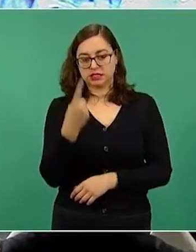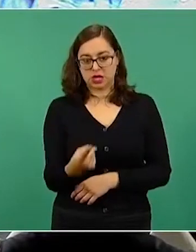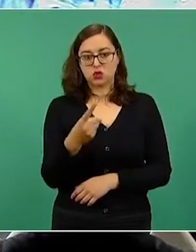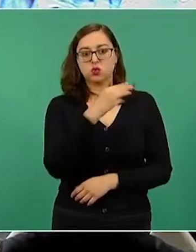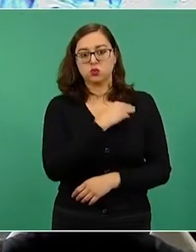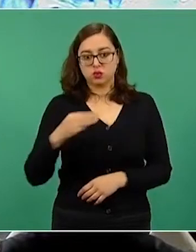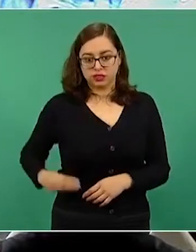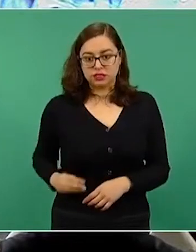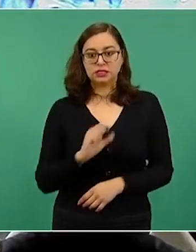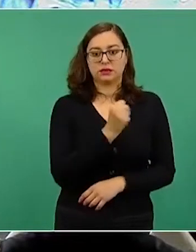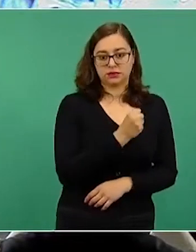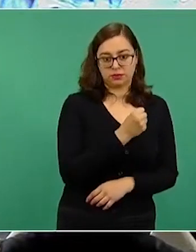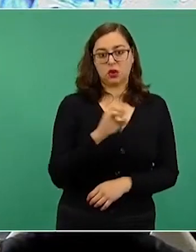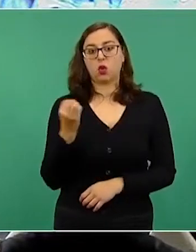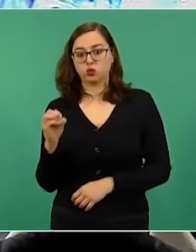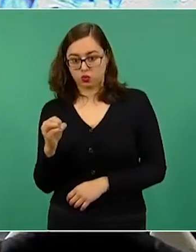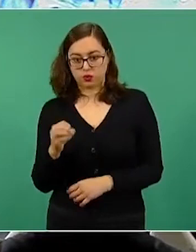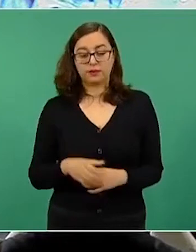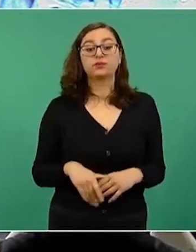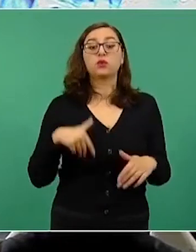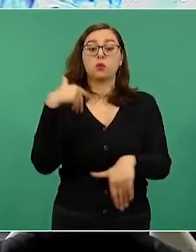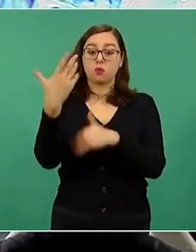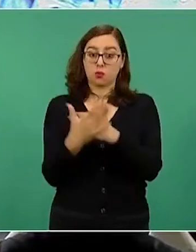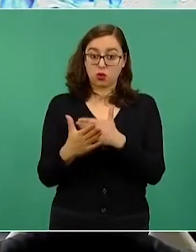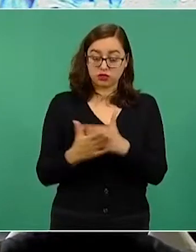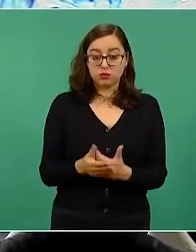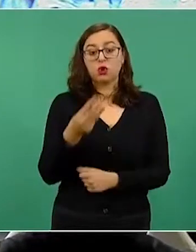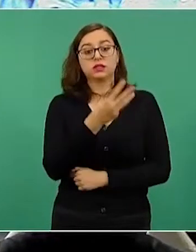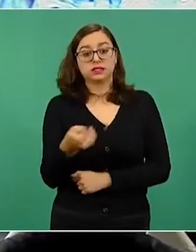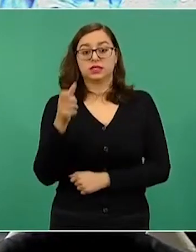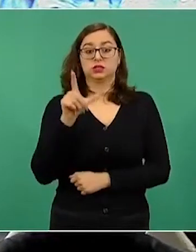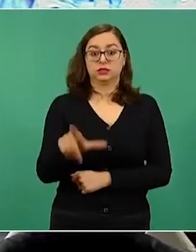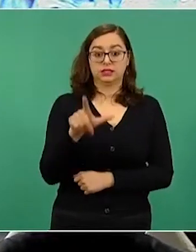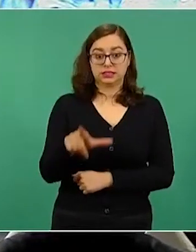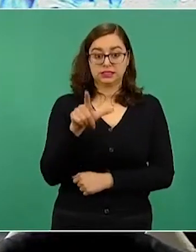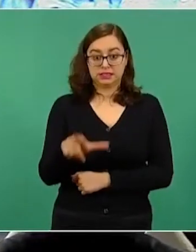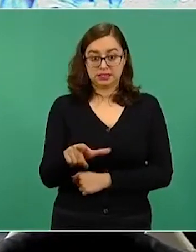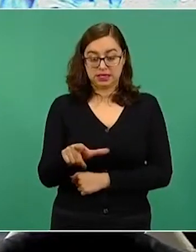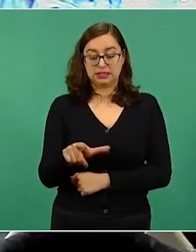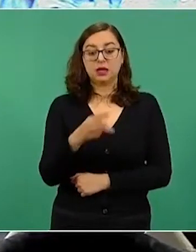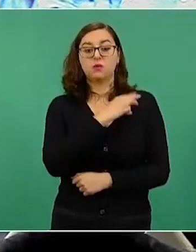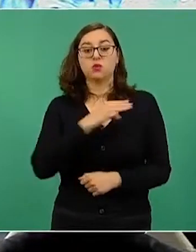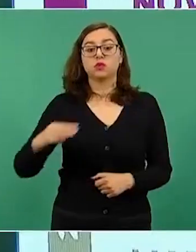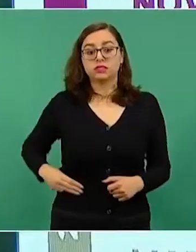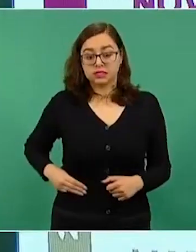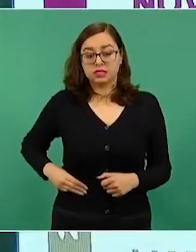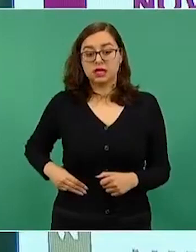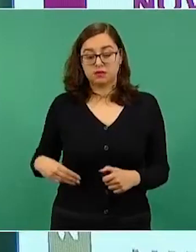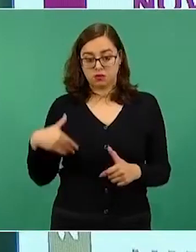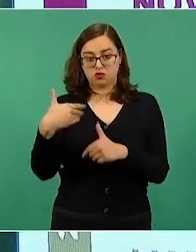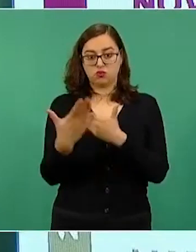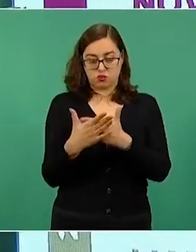el siguiente bimestre, es septiembre-octubre y 317 municipios se están